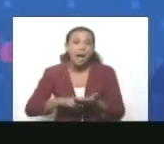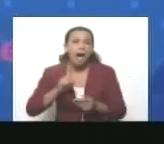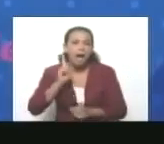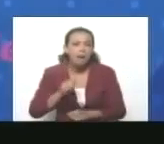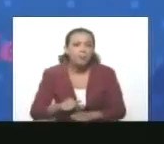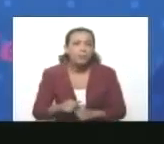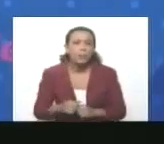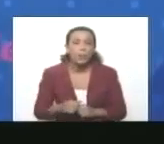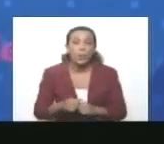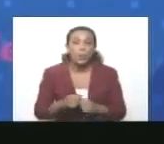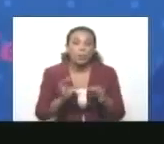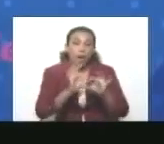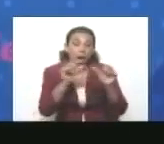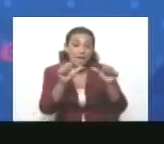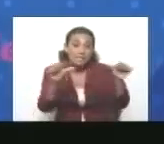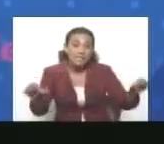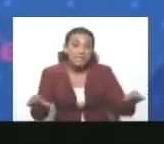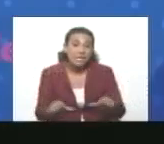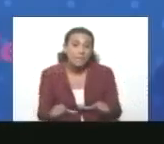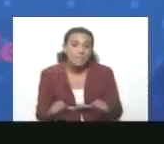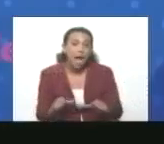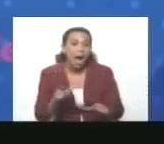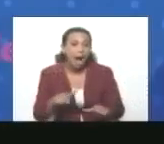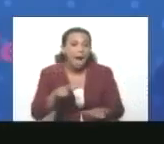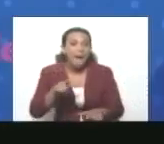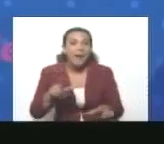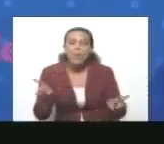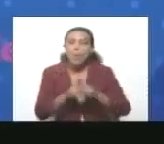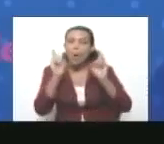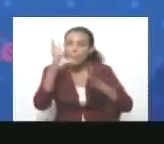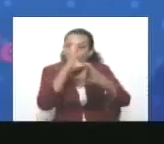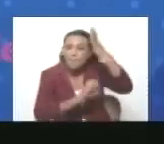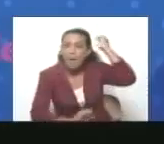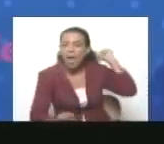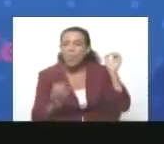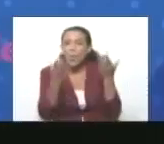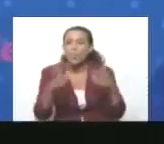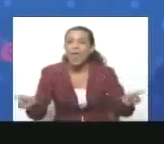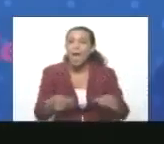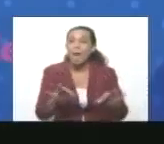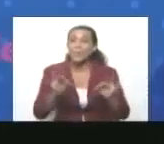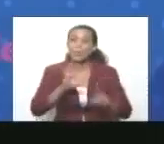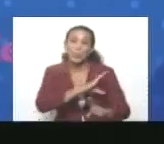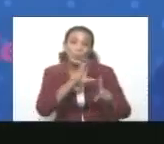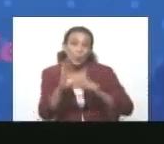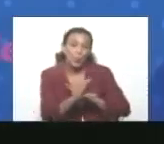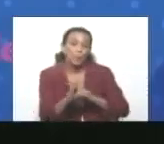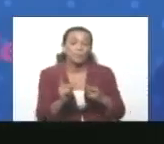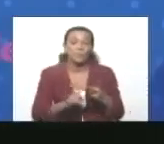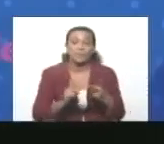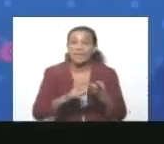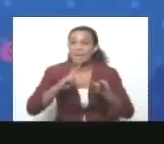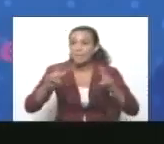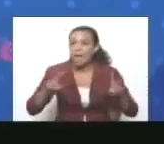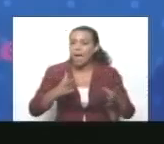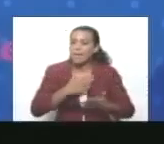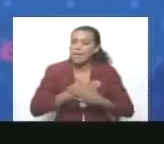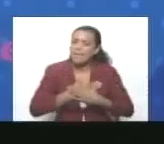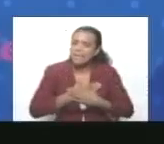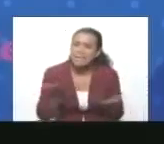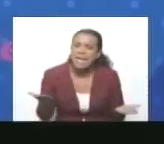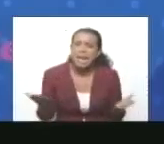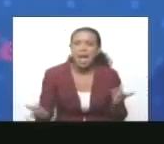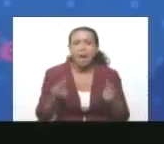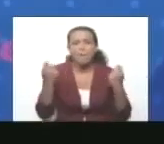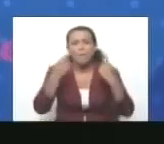hablado sobre el sistema como grandes embajadores en el mundo, de embajadores culturales, embajadores de la paz, que es lo que se